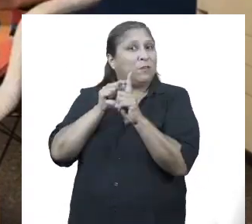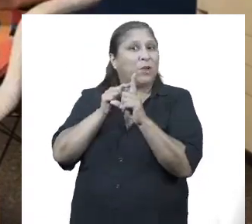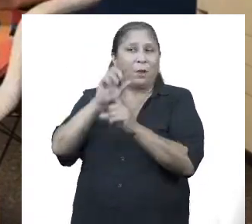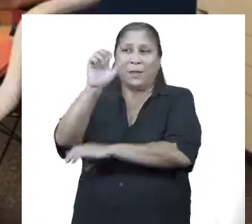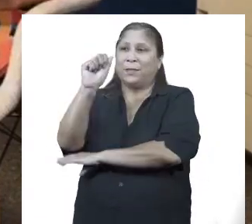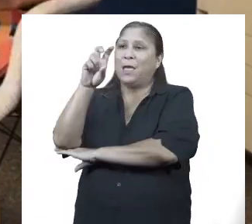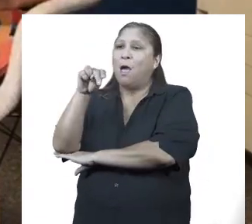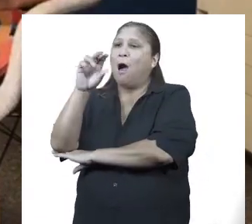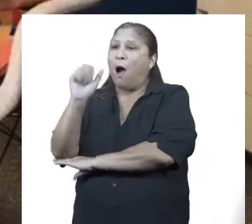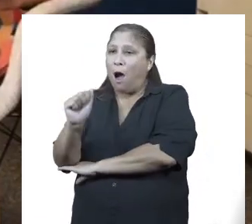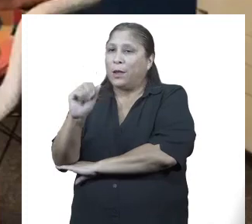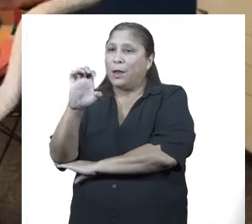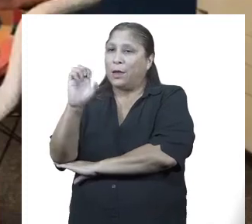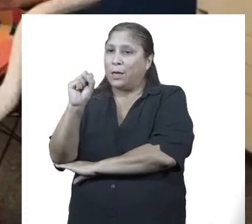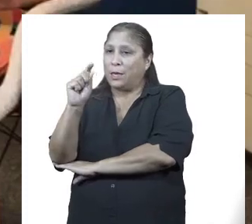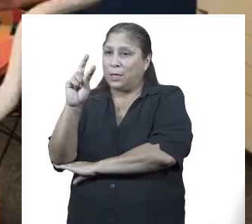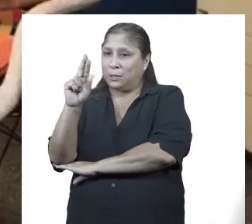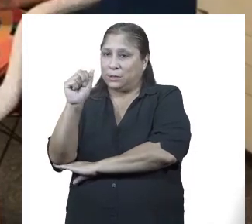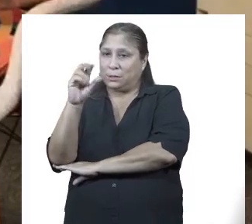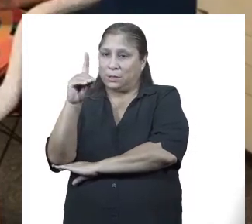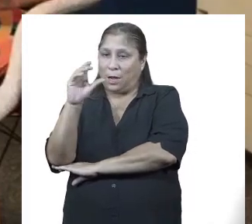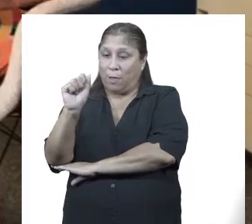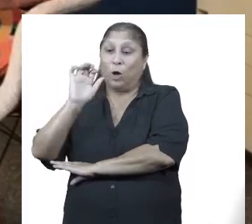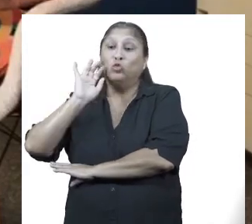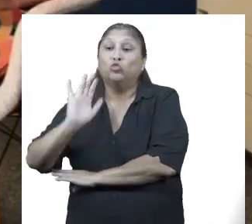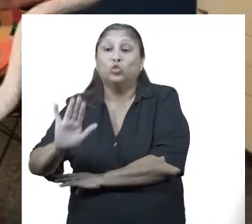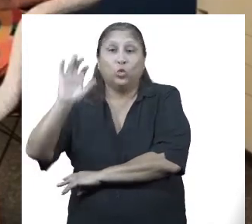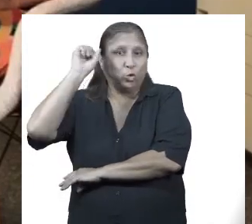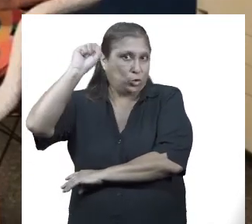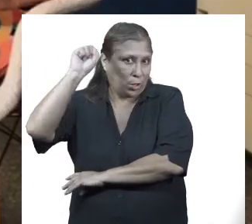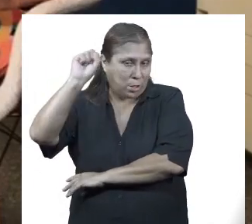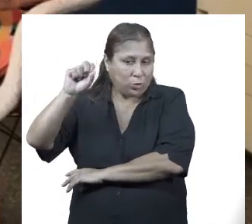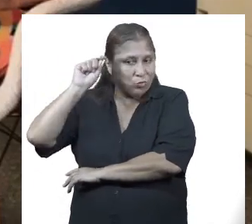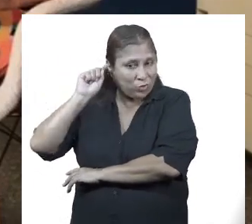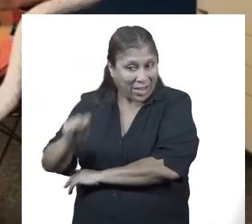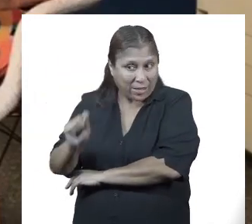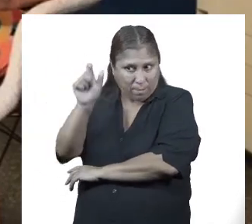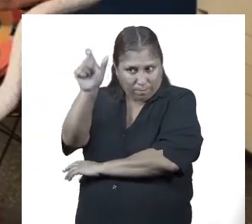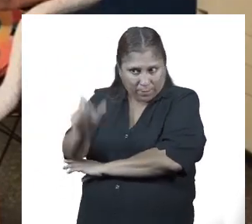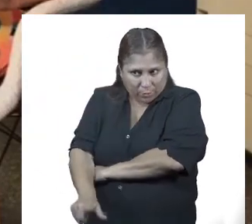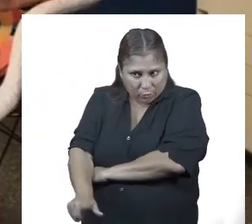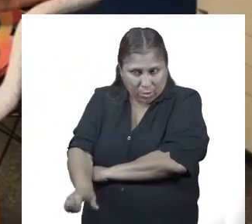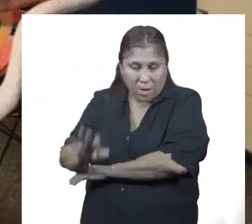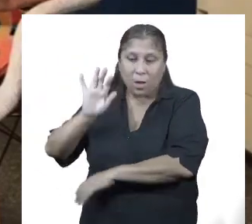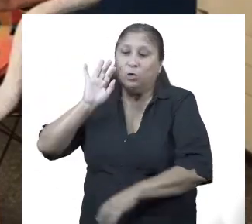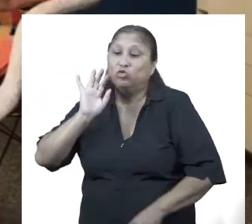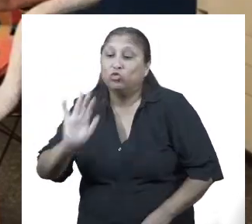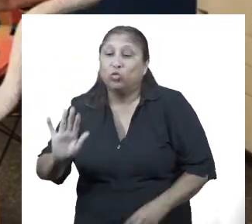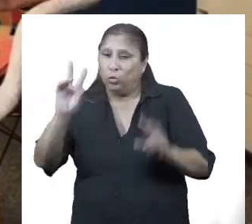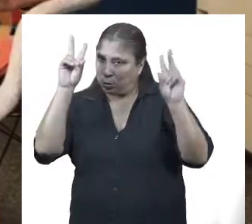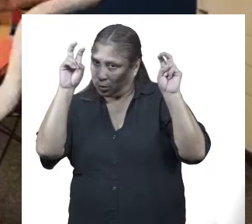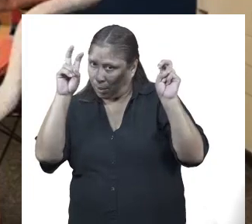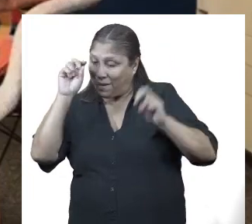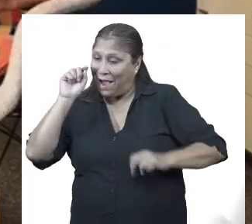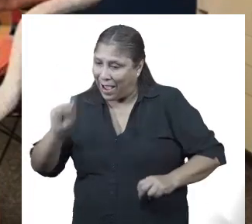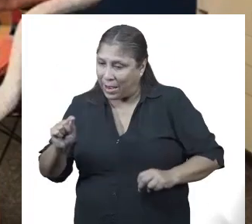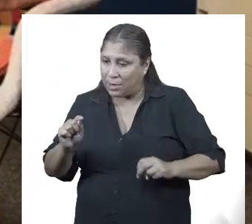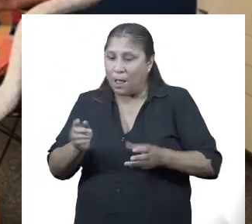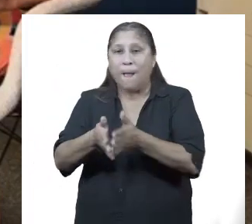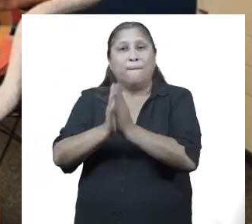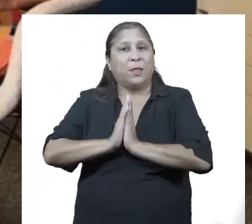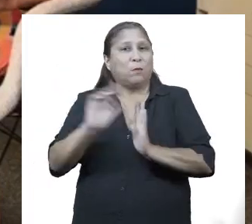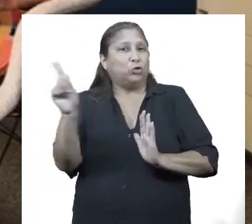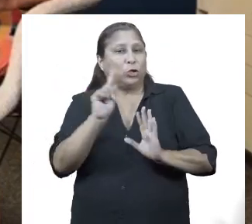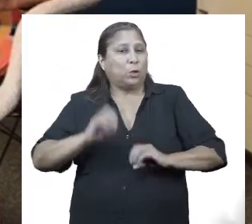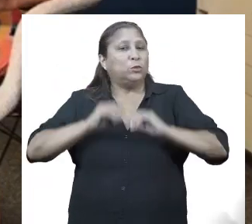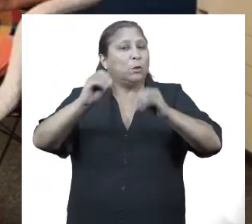apellido. Ana Estrada. Son los derechos fundamentales de Ana Estrada y en tanto se trata de su caso, pedimos la